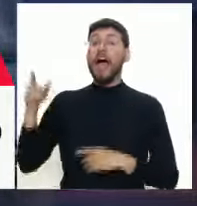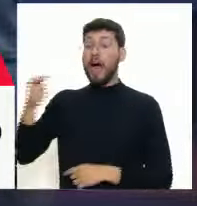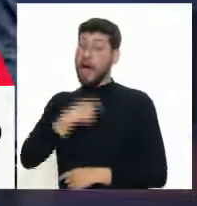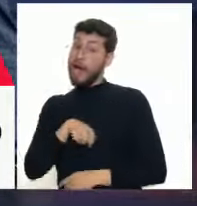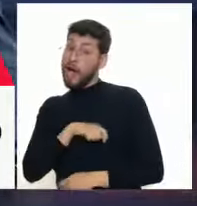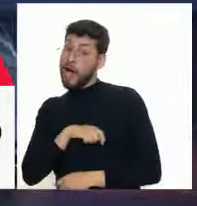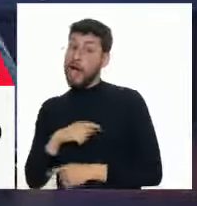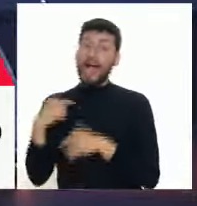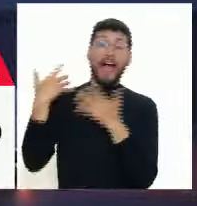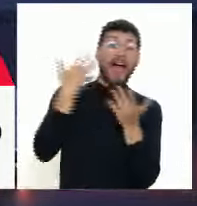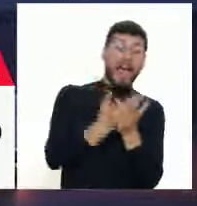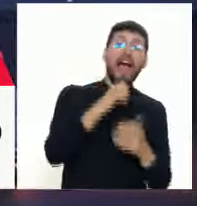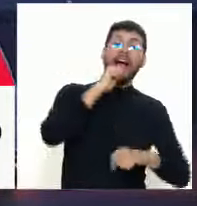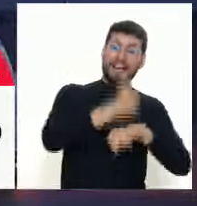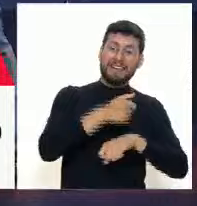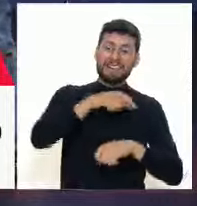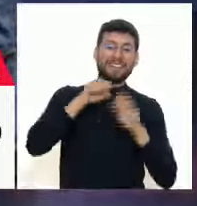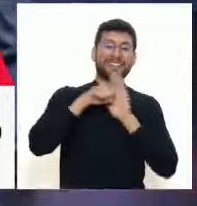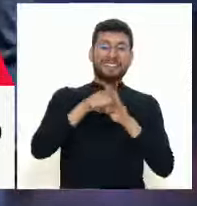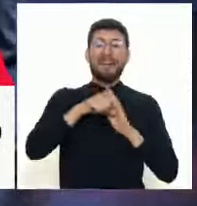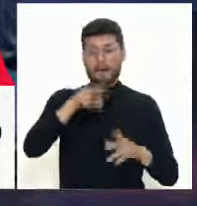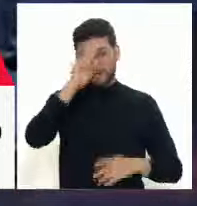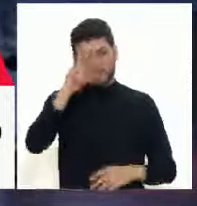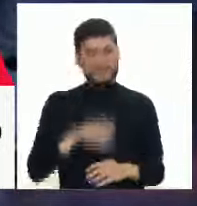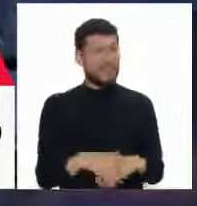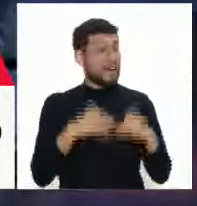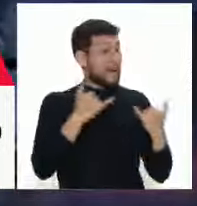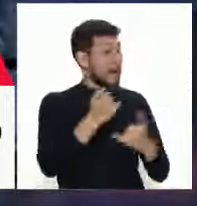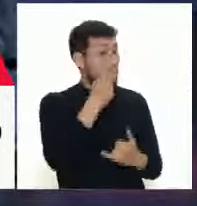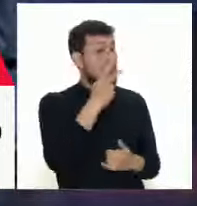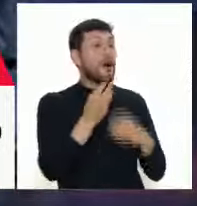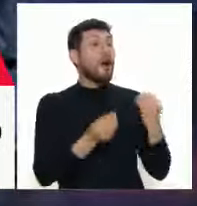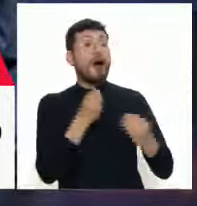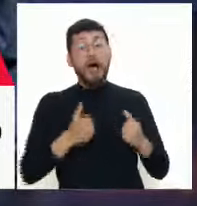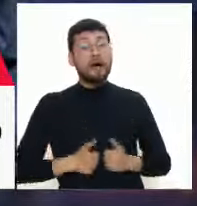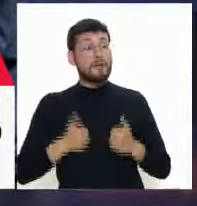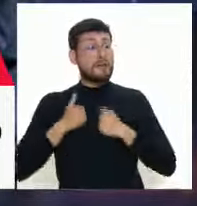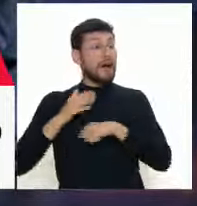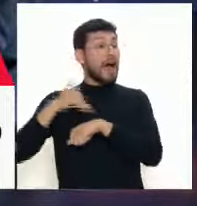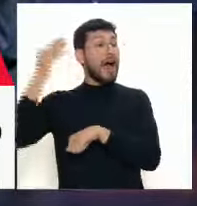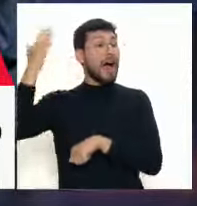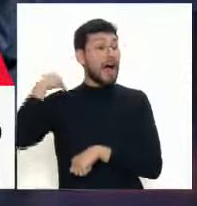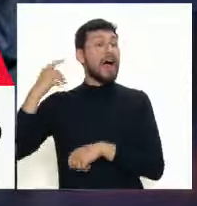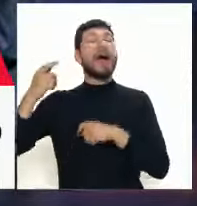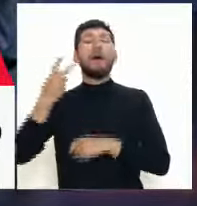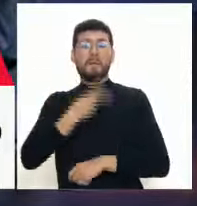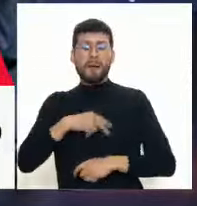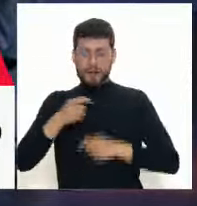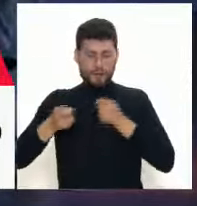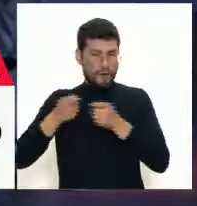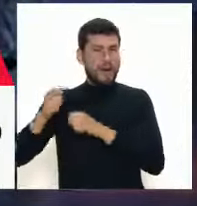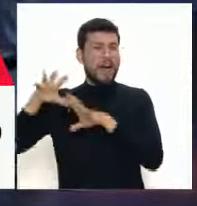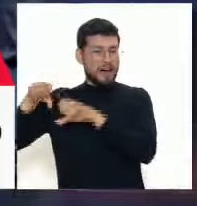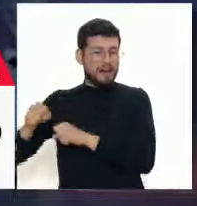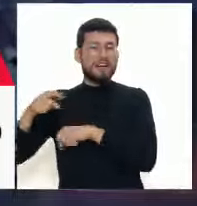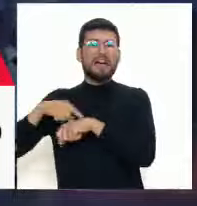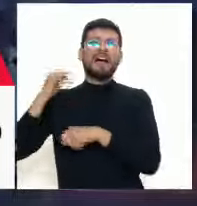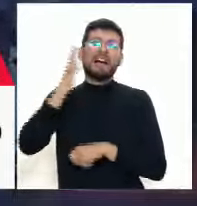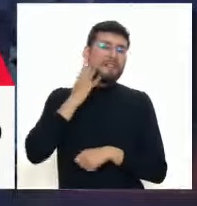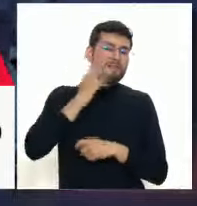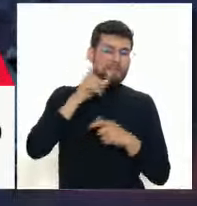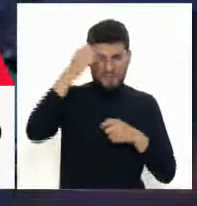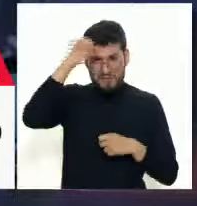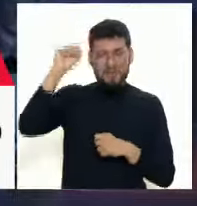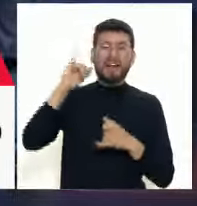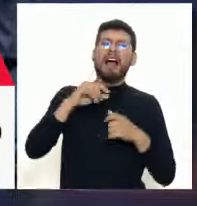colonia hasta la creación de nuestros símbolos patrios. Vamos a ver cómo era la vida en el virreinato, las rebeliones indígenas y momentos clave de